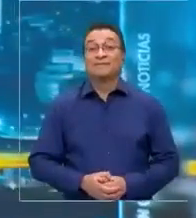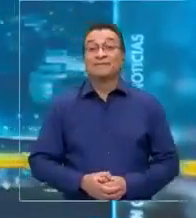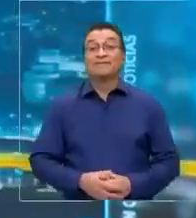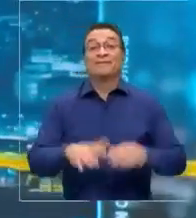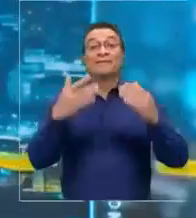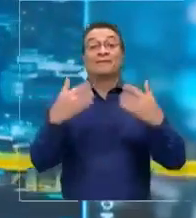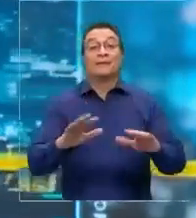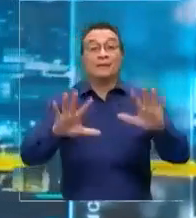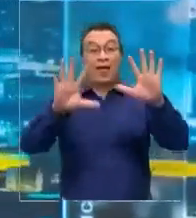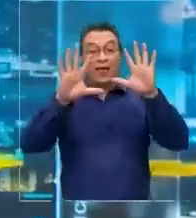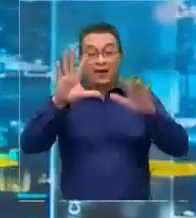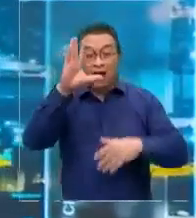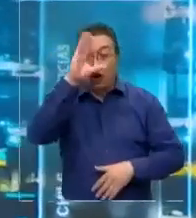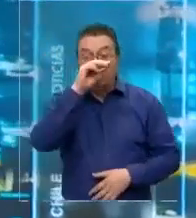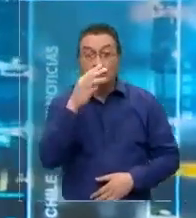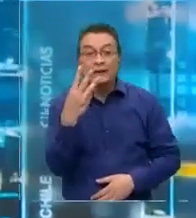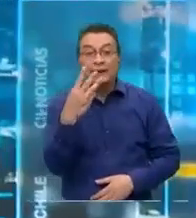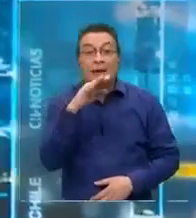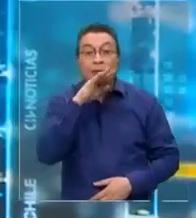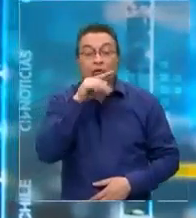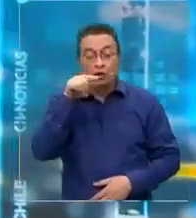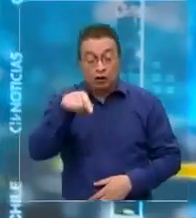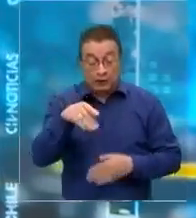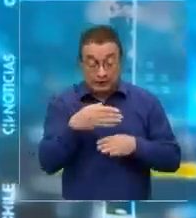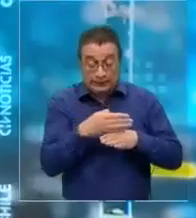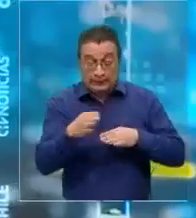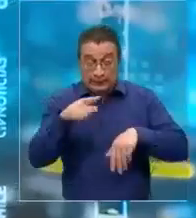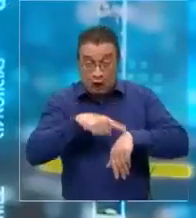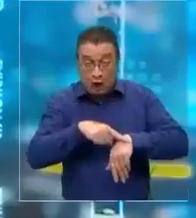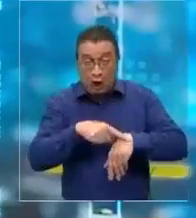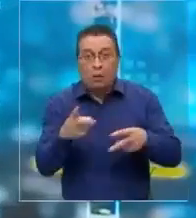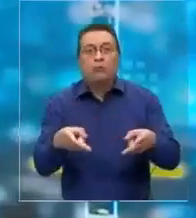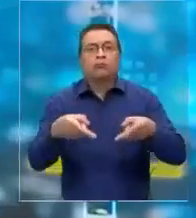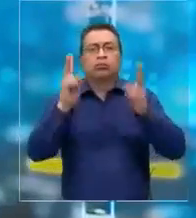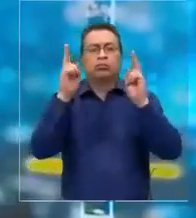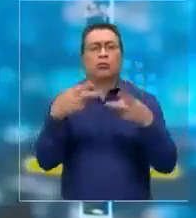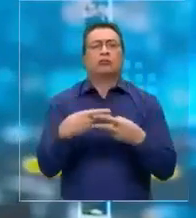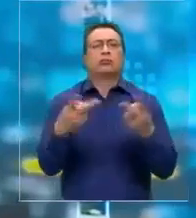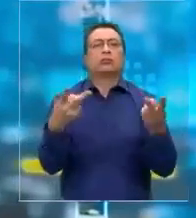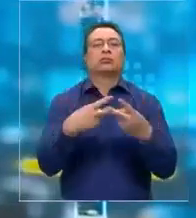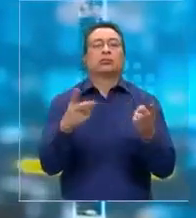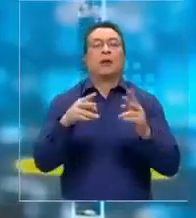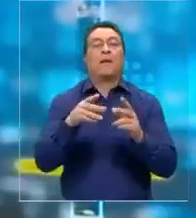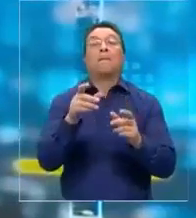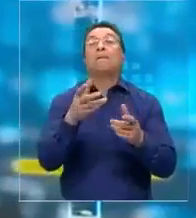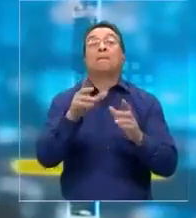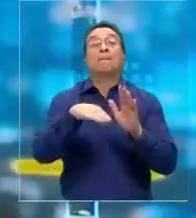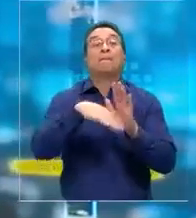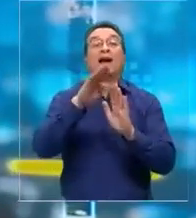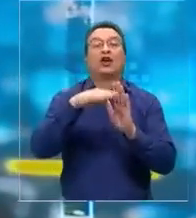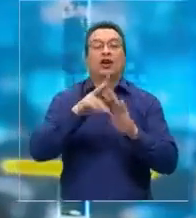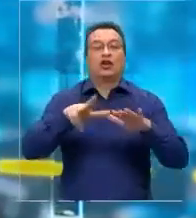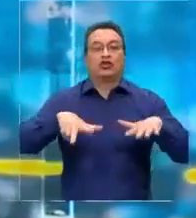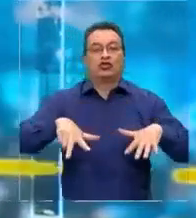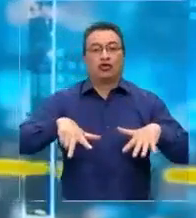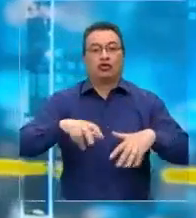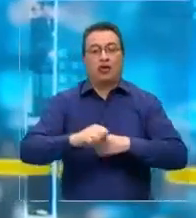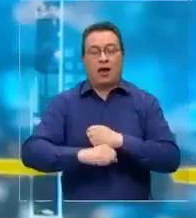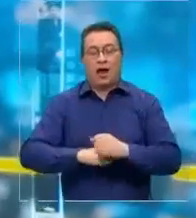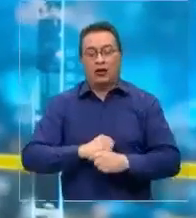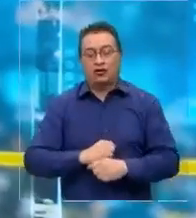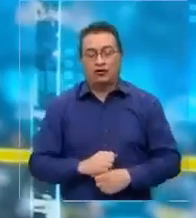Ya son las 10 de la noche con 3 minutos y queremos recordarles que a partir de esta hora estamos autorizados para transmitir programas para mayores de 18